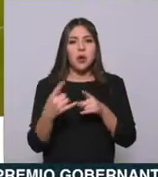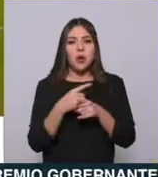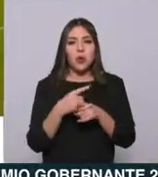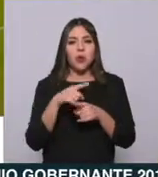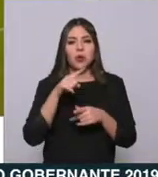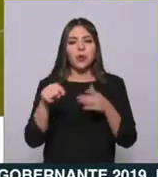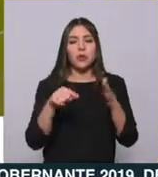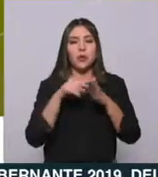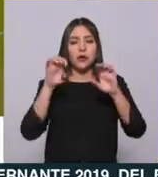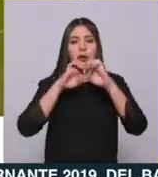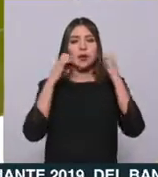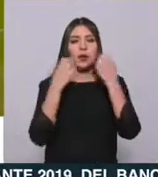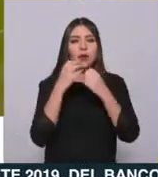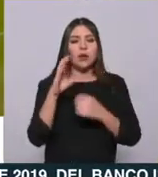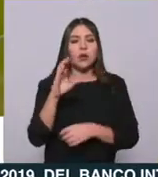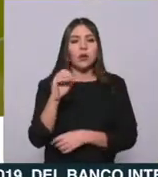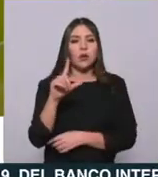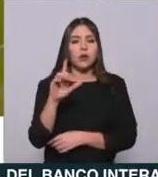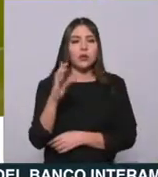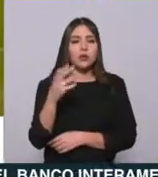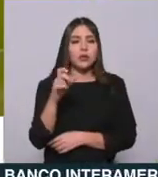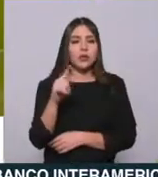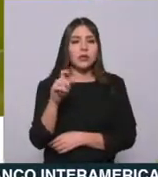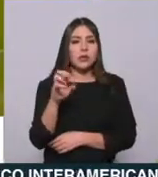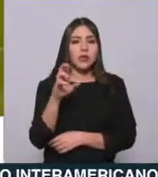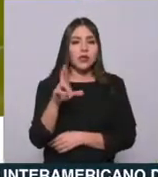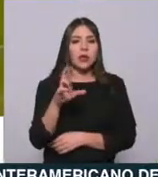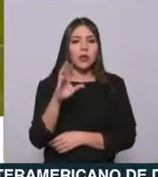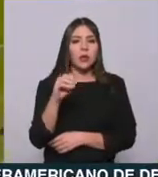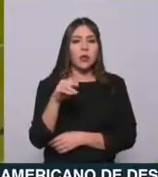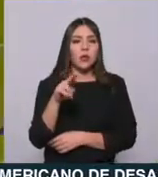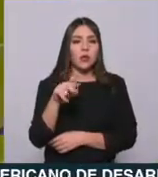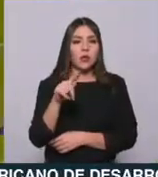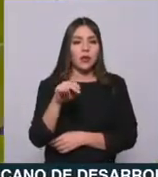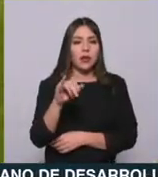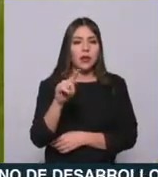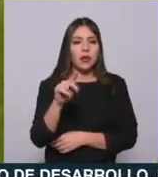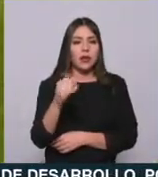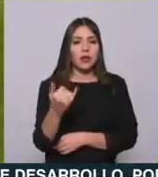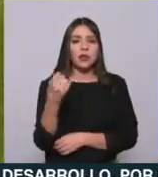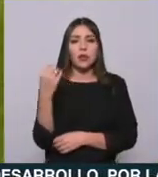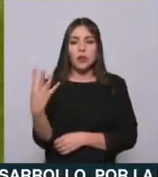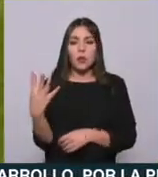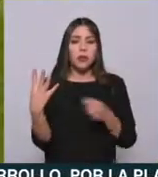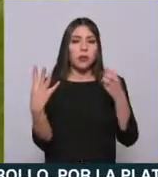estadio Colchester Community cayó por 4-3. Jesús Arias, 21 Noticias.